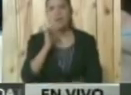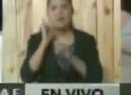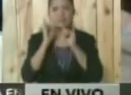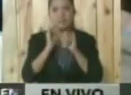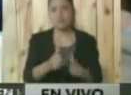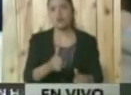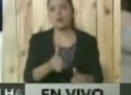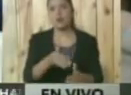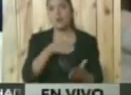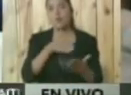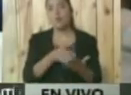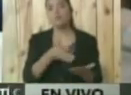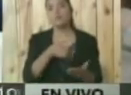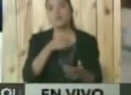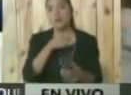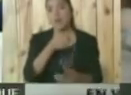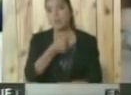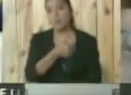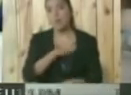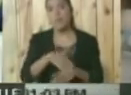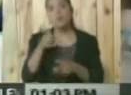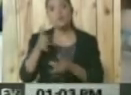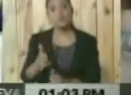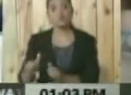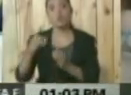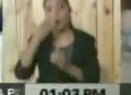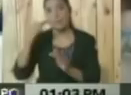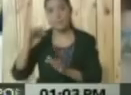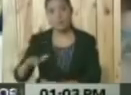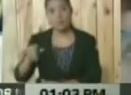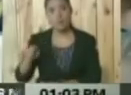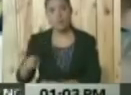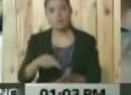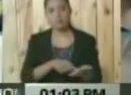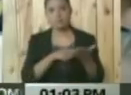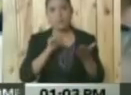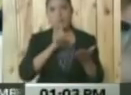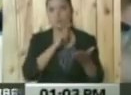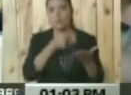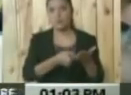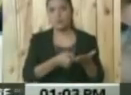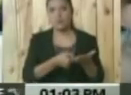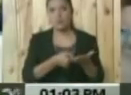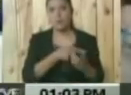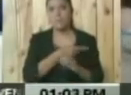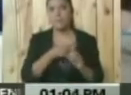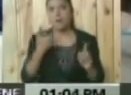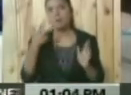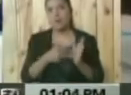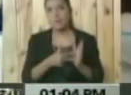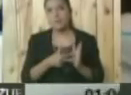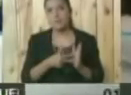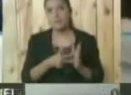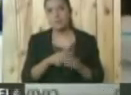querellarse contra la llamada MUD porque sus hijos o hijas estaban colocados allí. Más de 3.000,